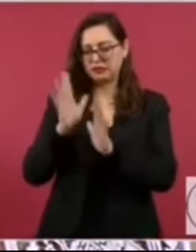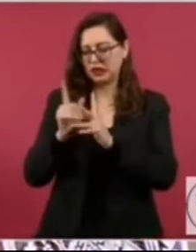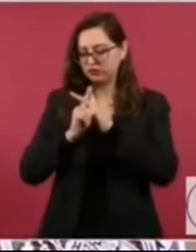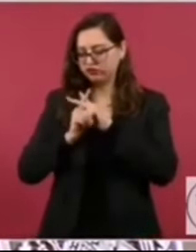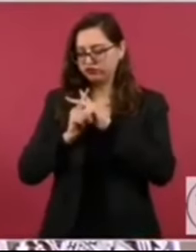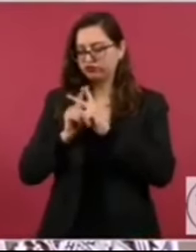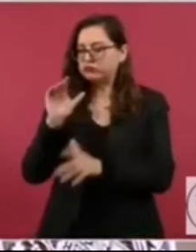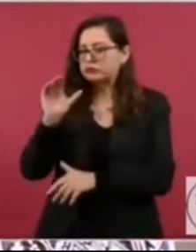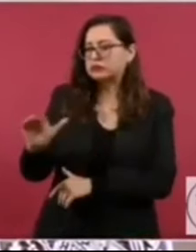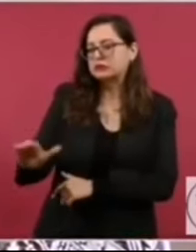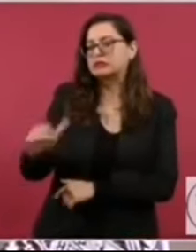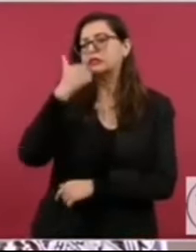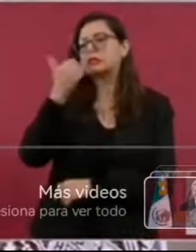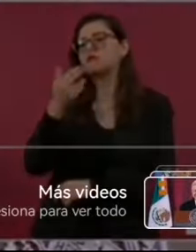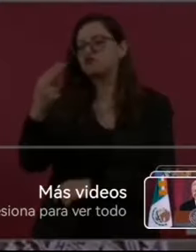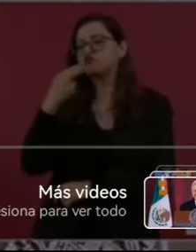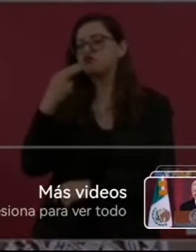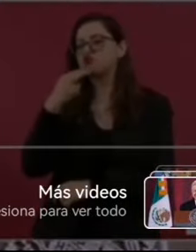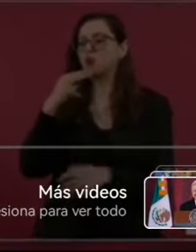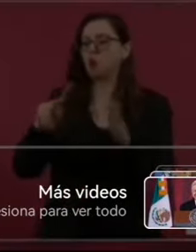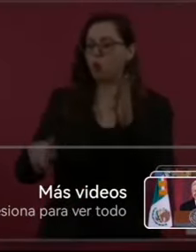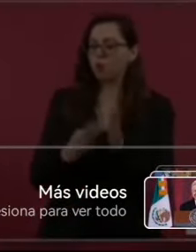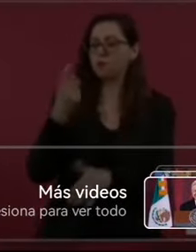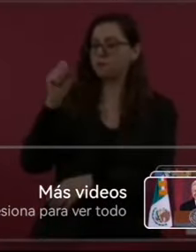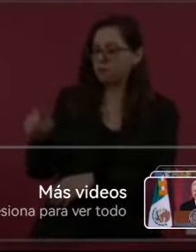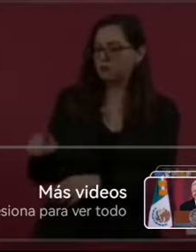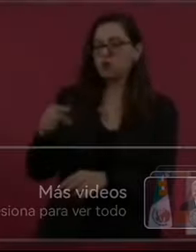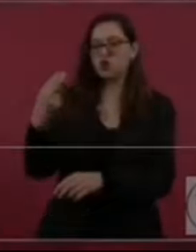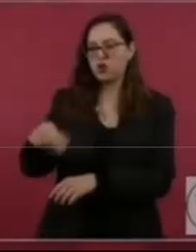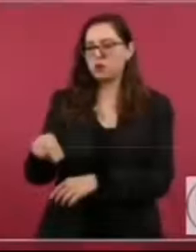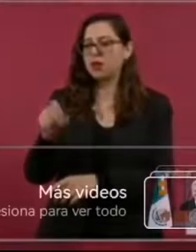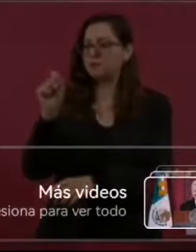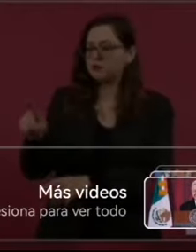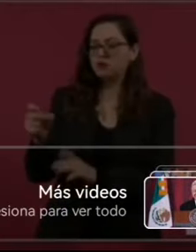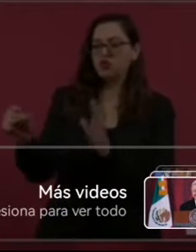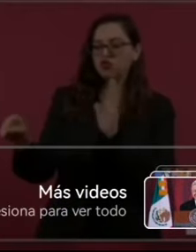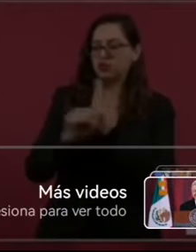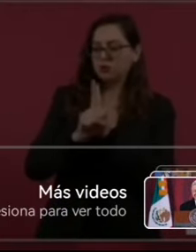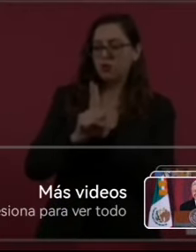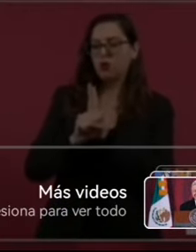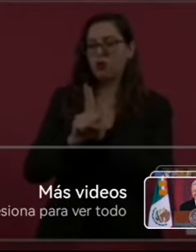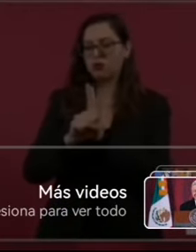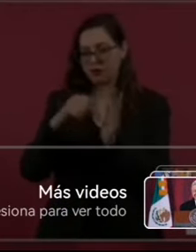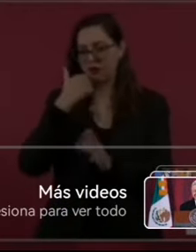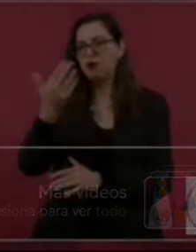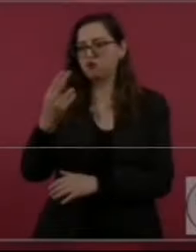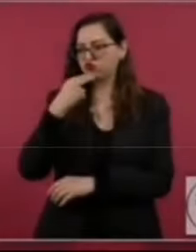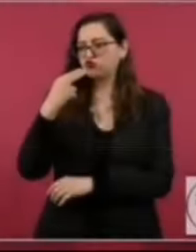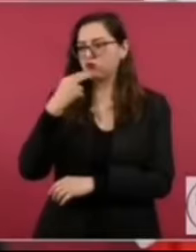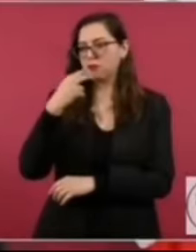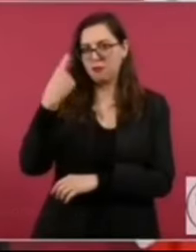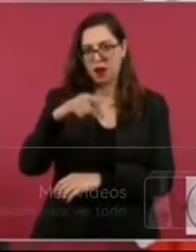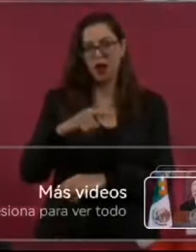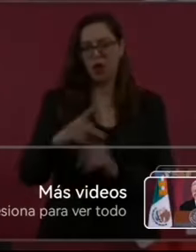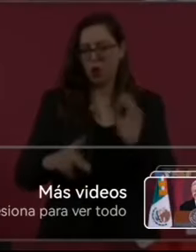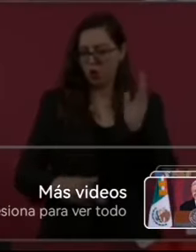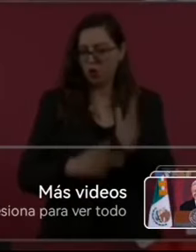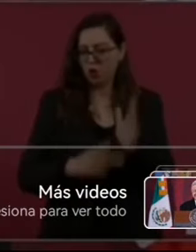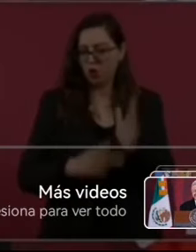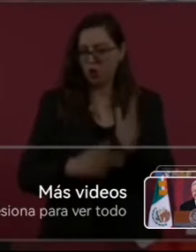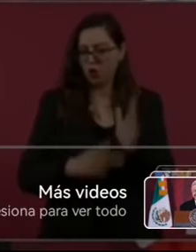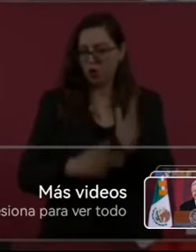el emblema, la marca mexicana de aviación. Ok, y ahí nos vamos a